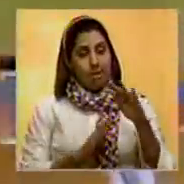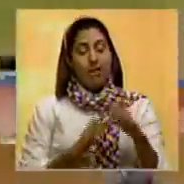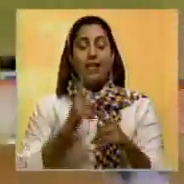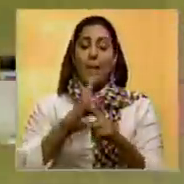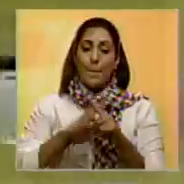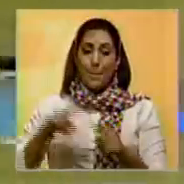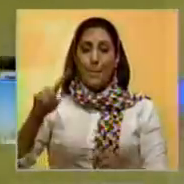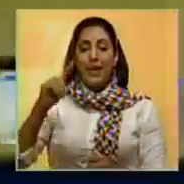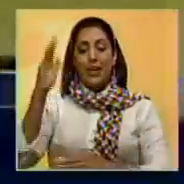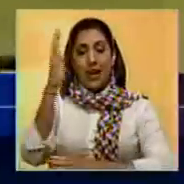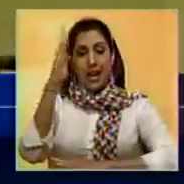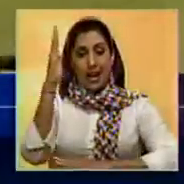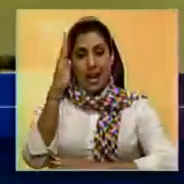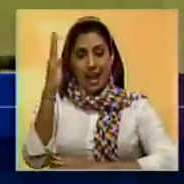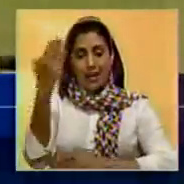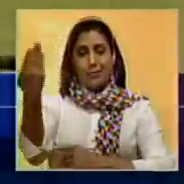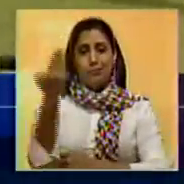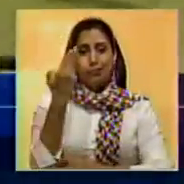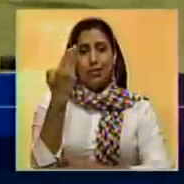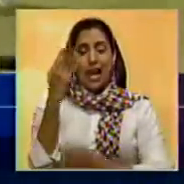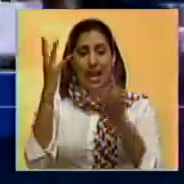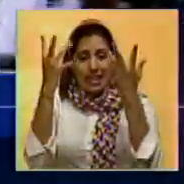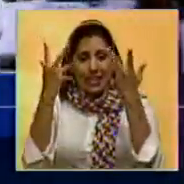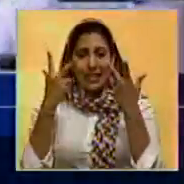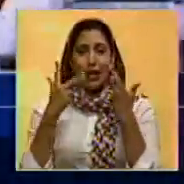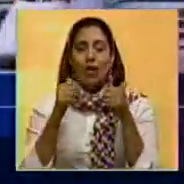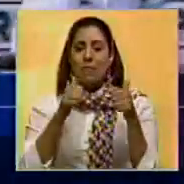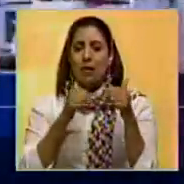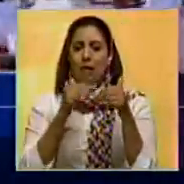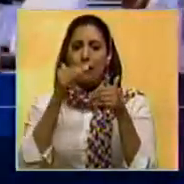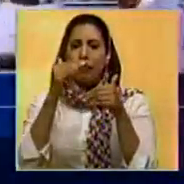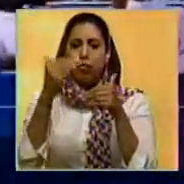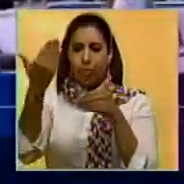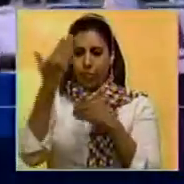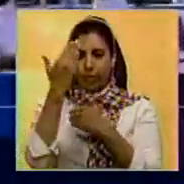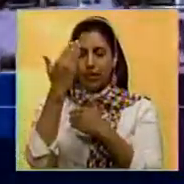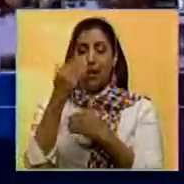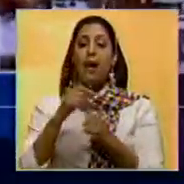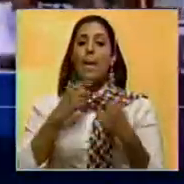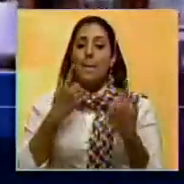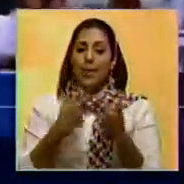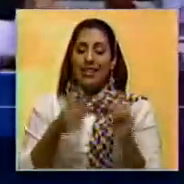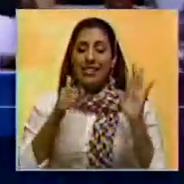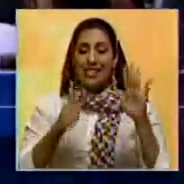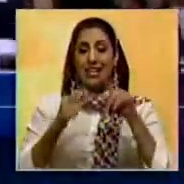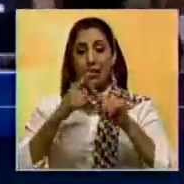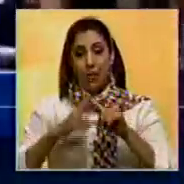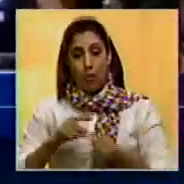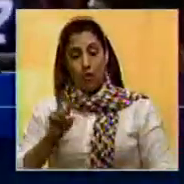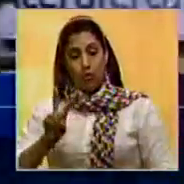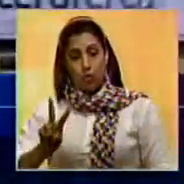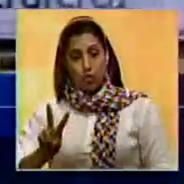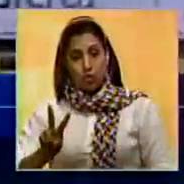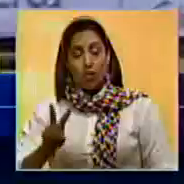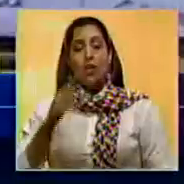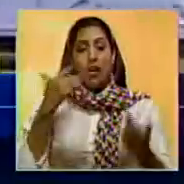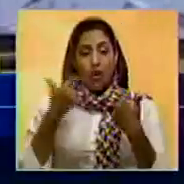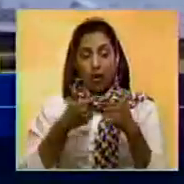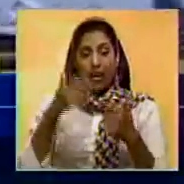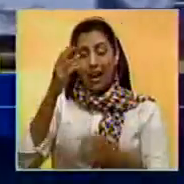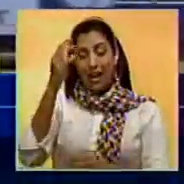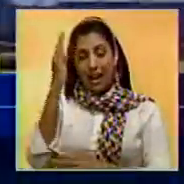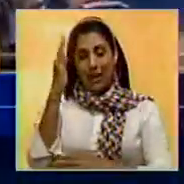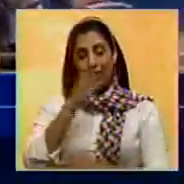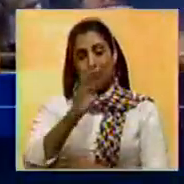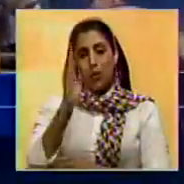Entre tanto, los Cardenales de Lara acabaron con el buen momento de los Leones del Caracas al vencerlos 6-2. Cardenales mostró